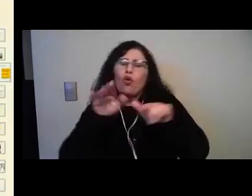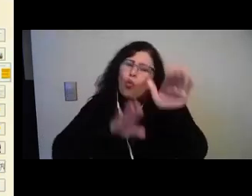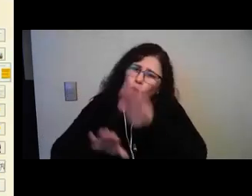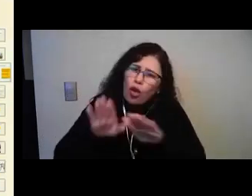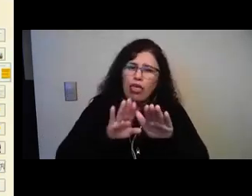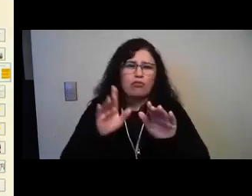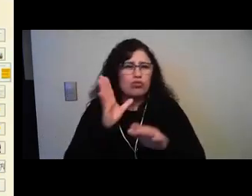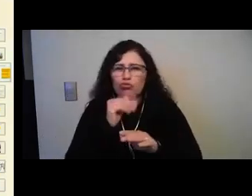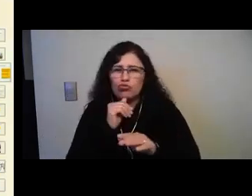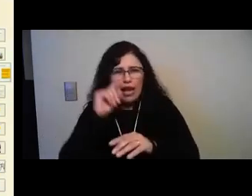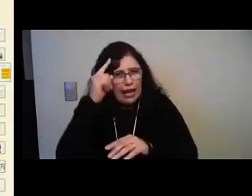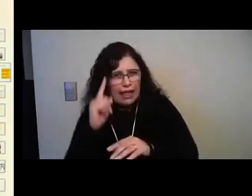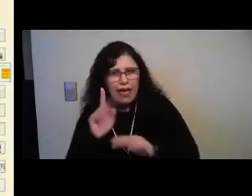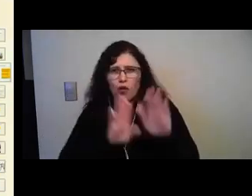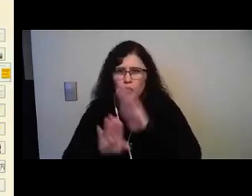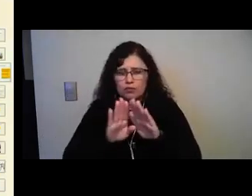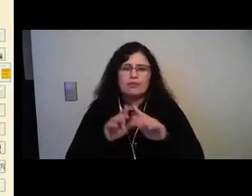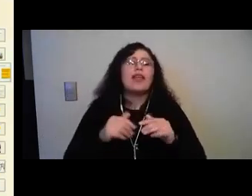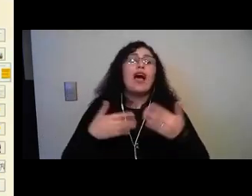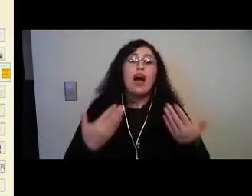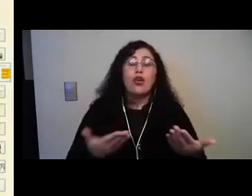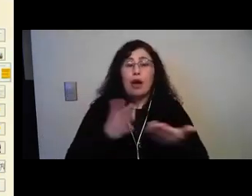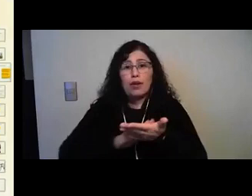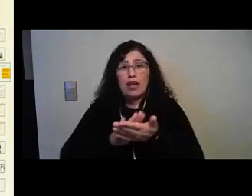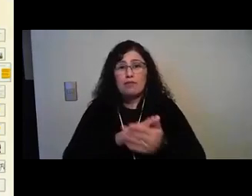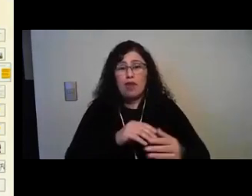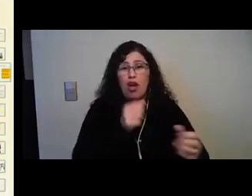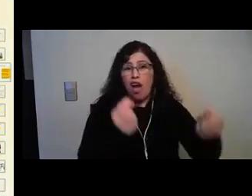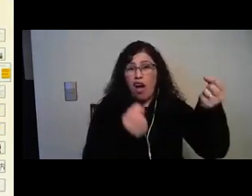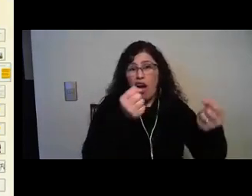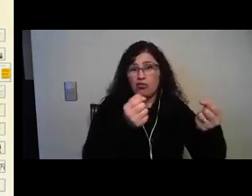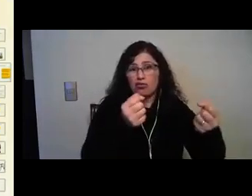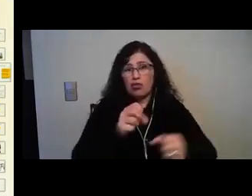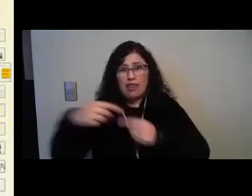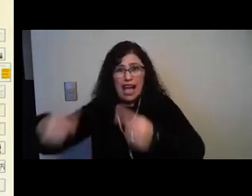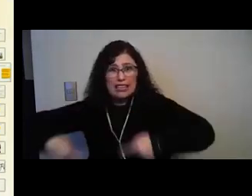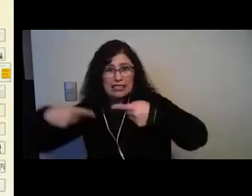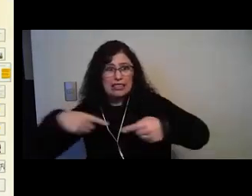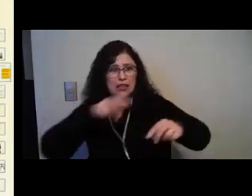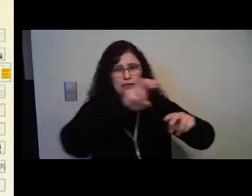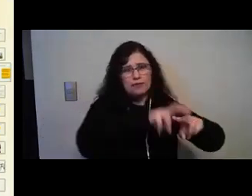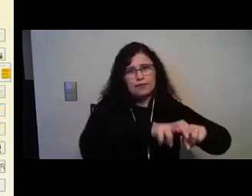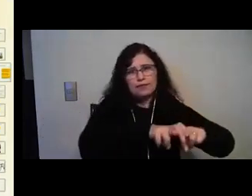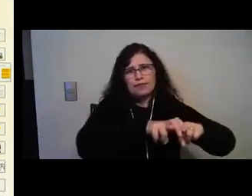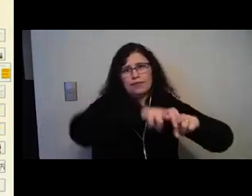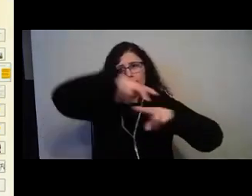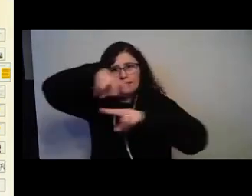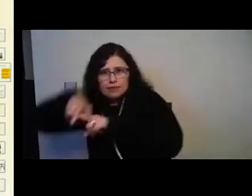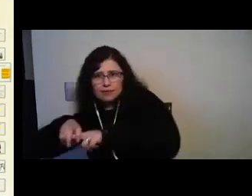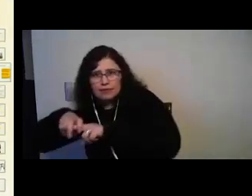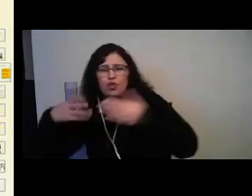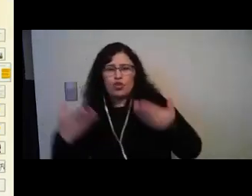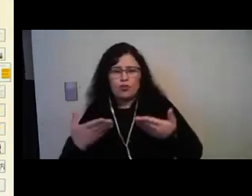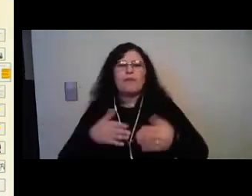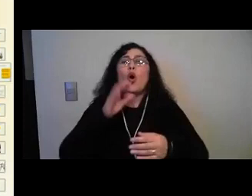Instalar un paciente, por ejemplo, desde un vehículo a una silla de ruedas, ya que también pasa, o desde una camilla a una silla de